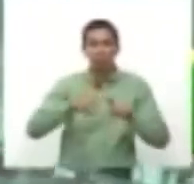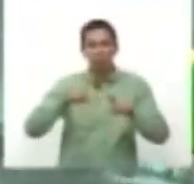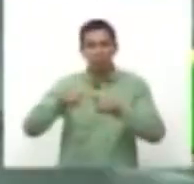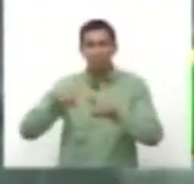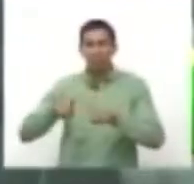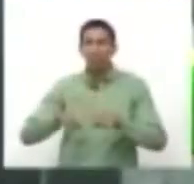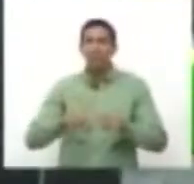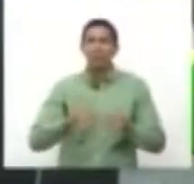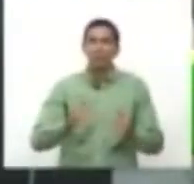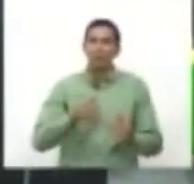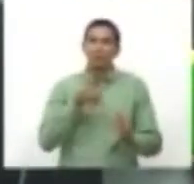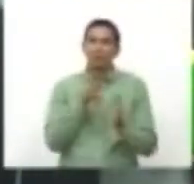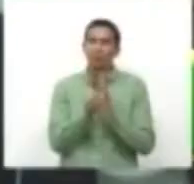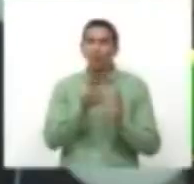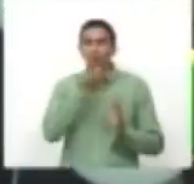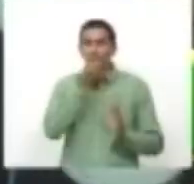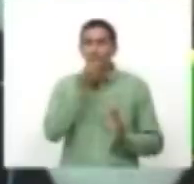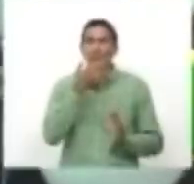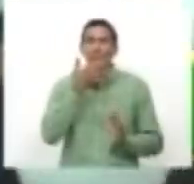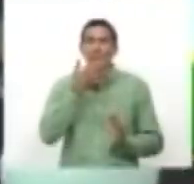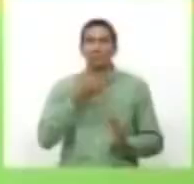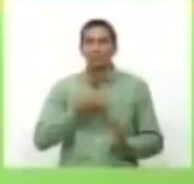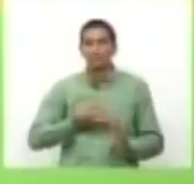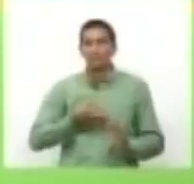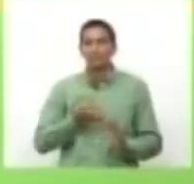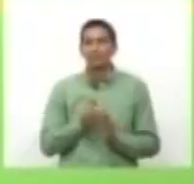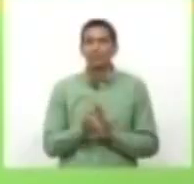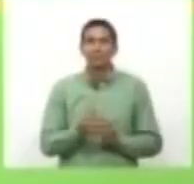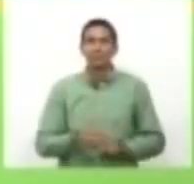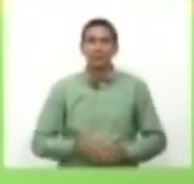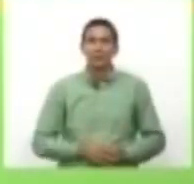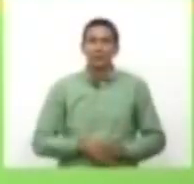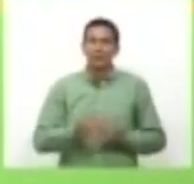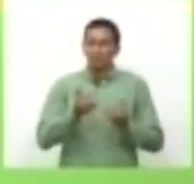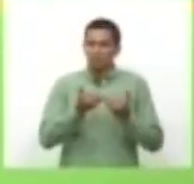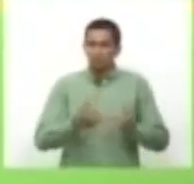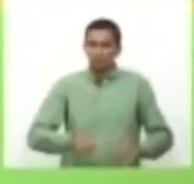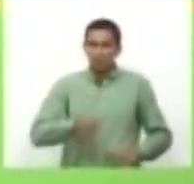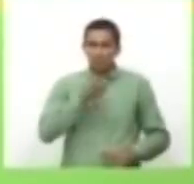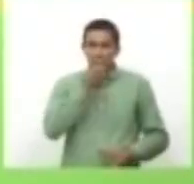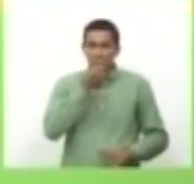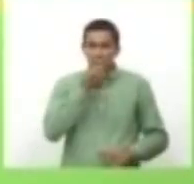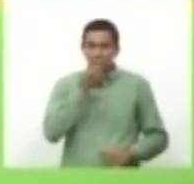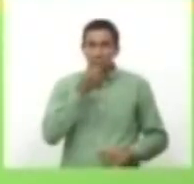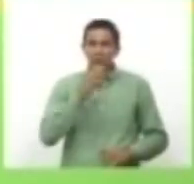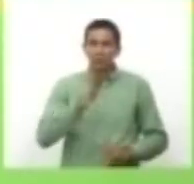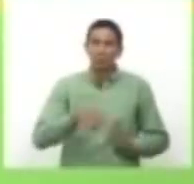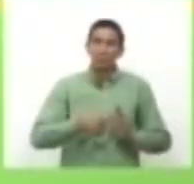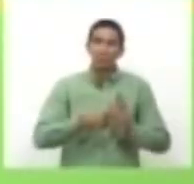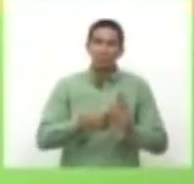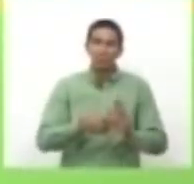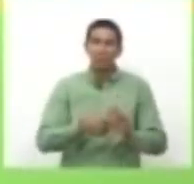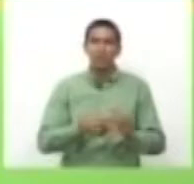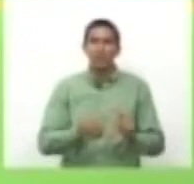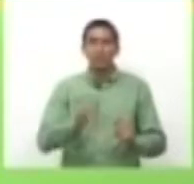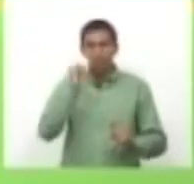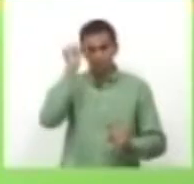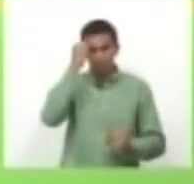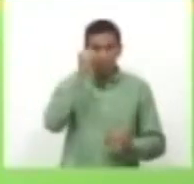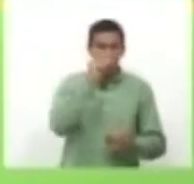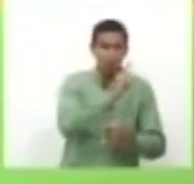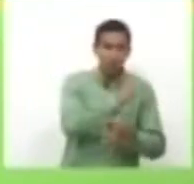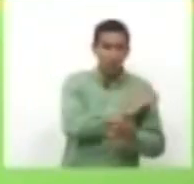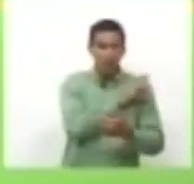las noticias, un compromiso con la verdad. Y hasta aquí las noticias del entretenimiento. Recuerden que las citas, como siempre, de lunes a viernes